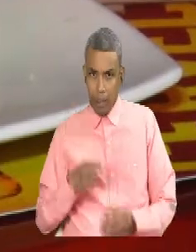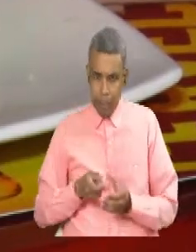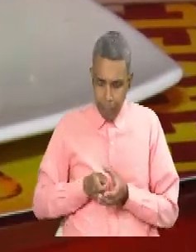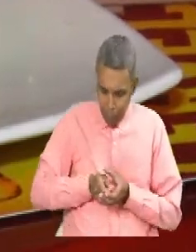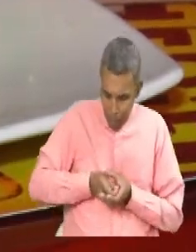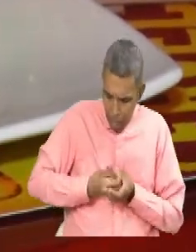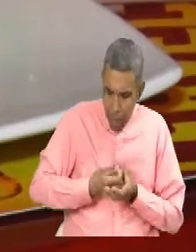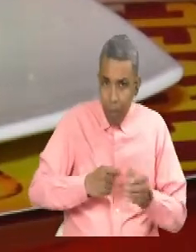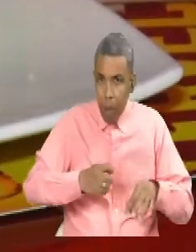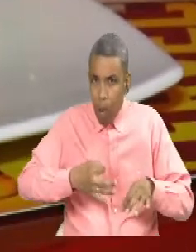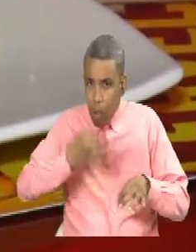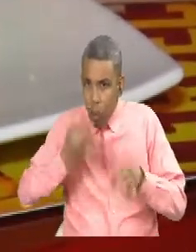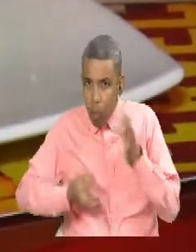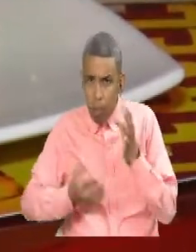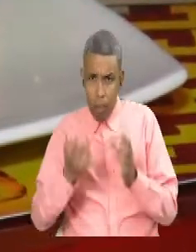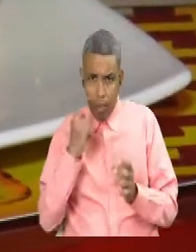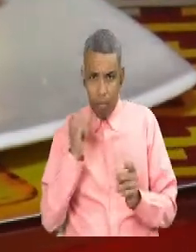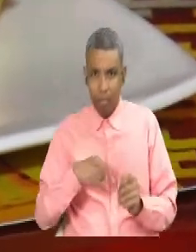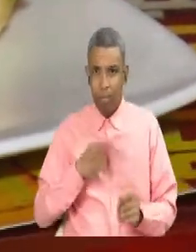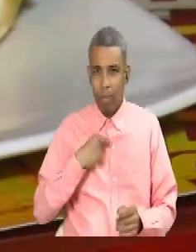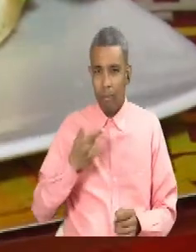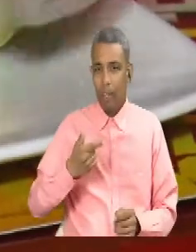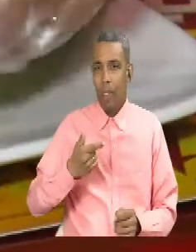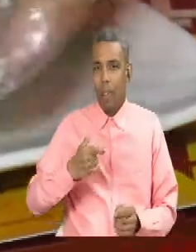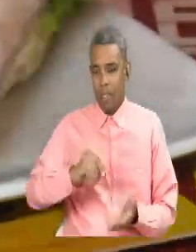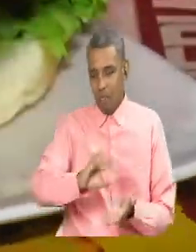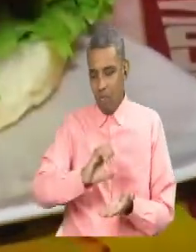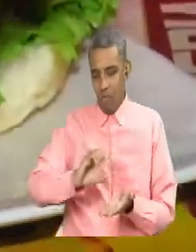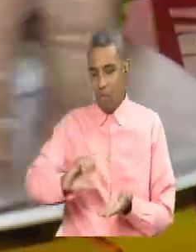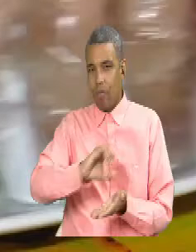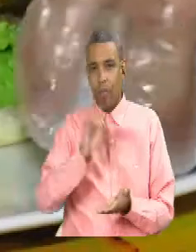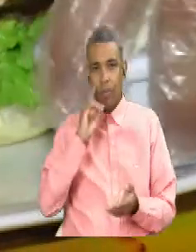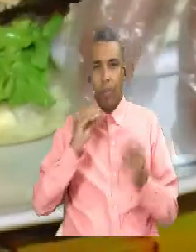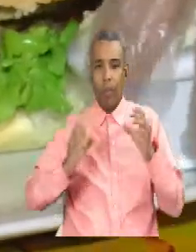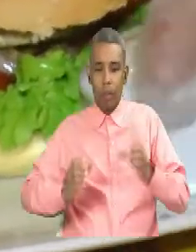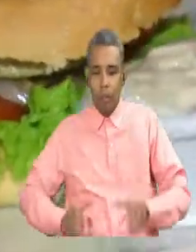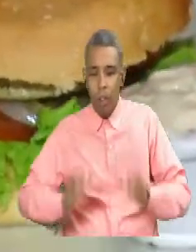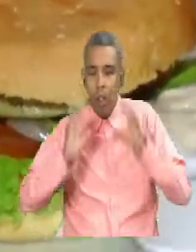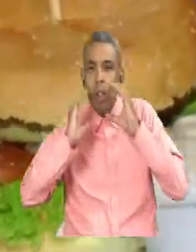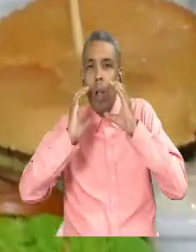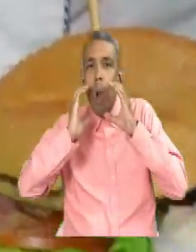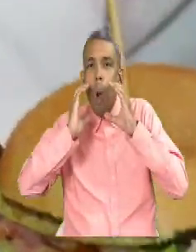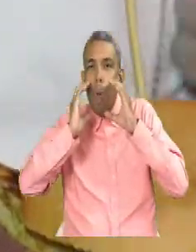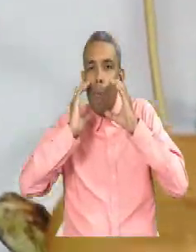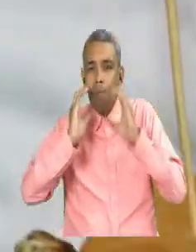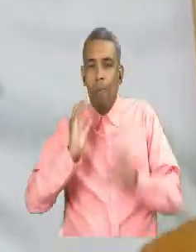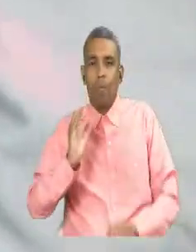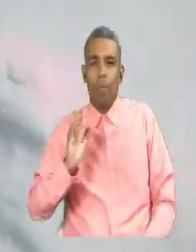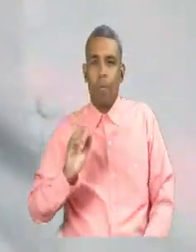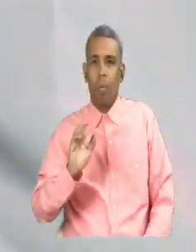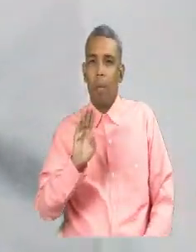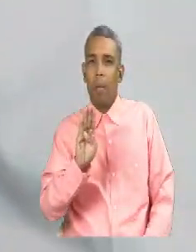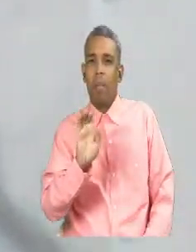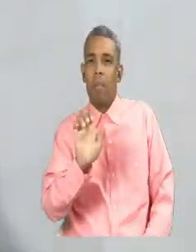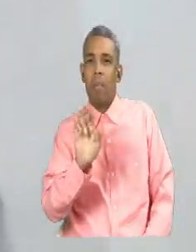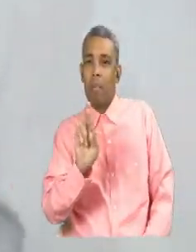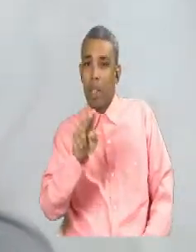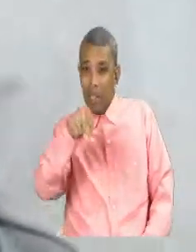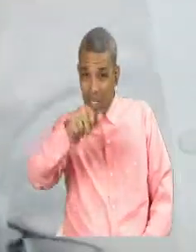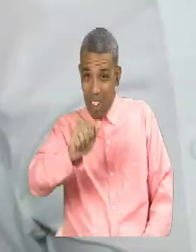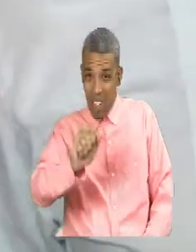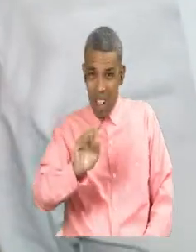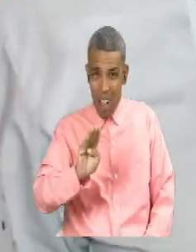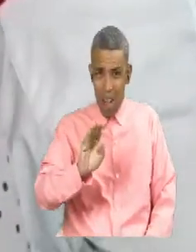de la casa. Bueno, entonces aquí está la hamburguesa Bernabéu. Para aquellos que no les gusta la carne de res, pues nosotros les